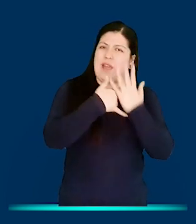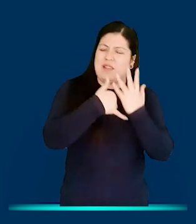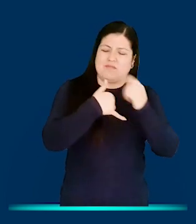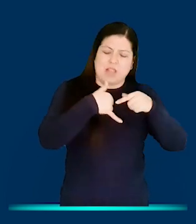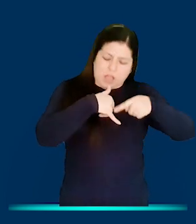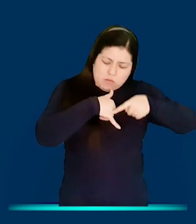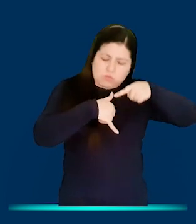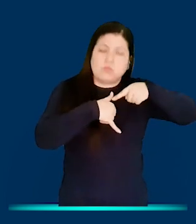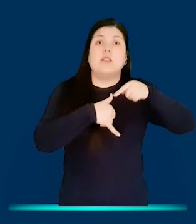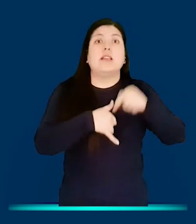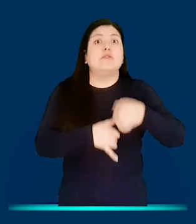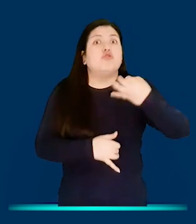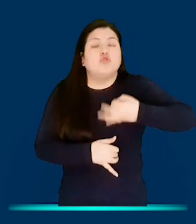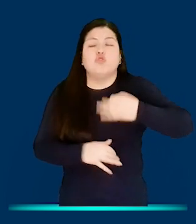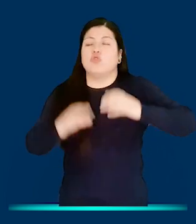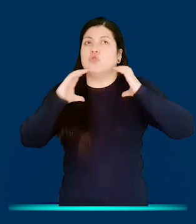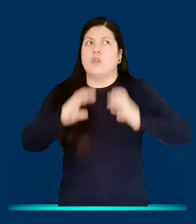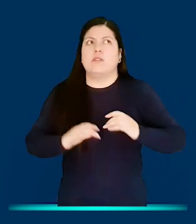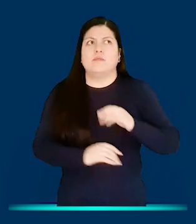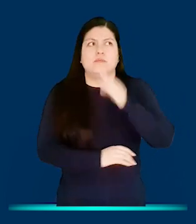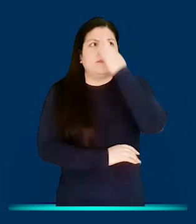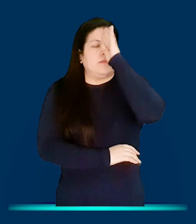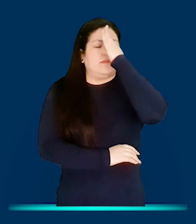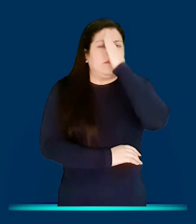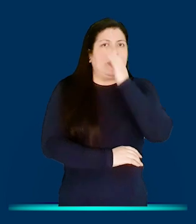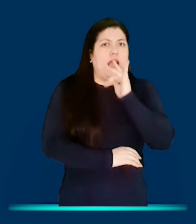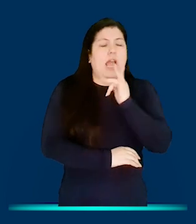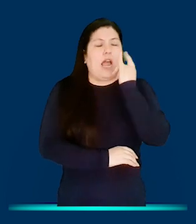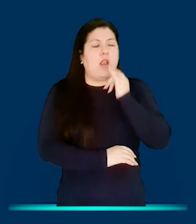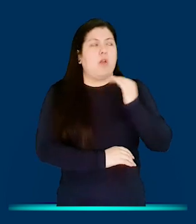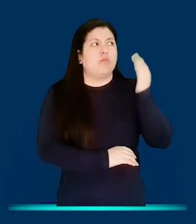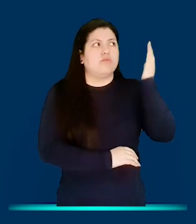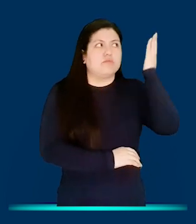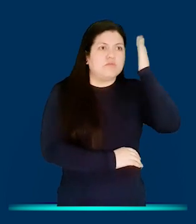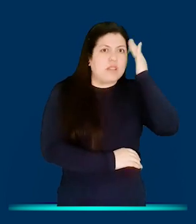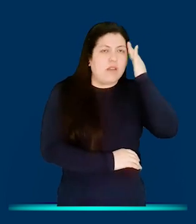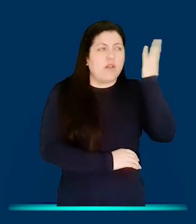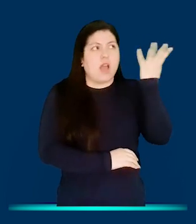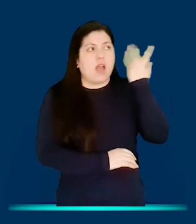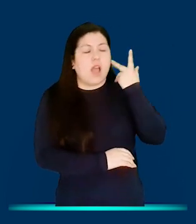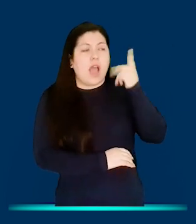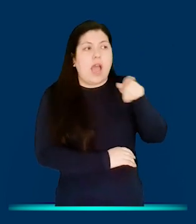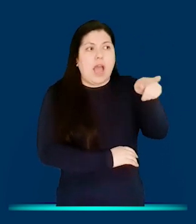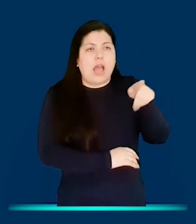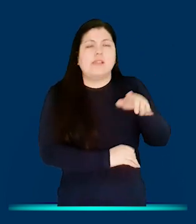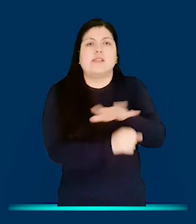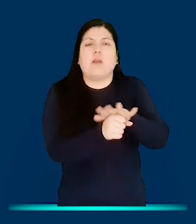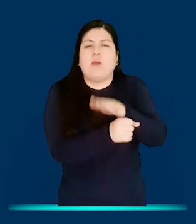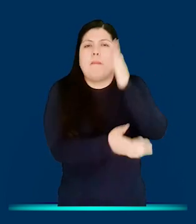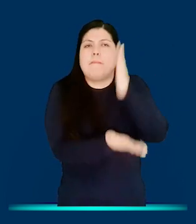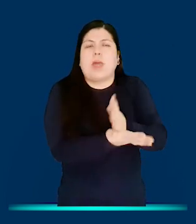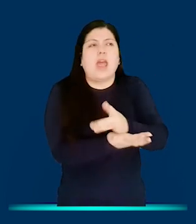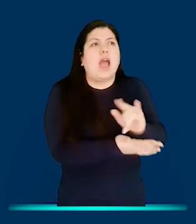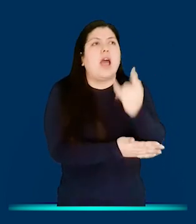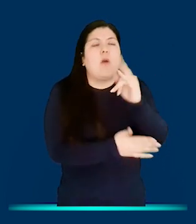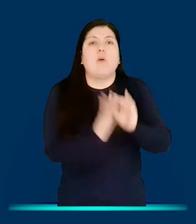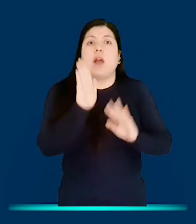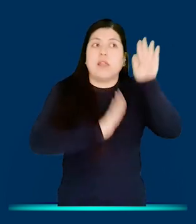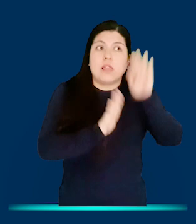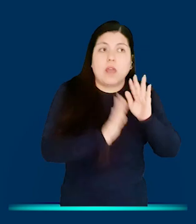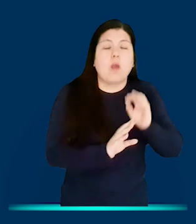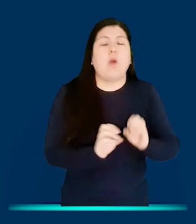Catatumbo, del noreste amazónico y del Pacífico colombiano. Siempre que un ciudadano, digamos, tenga la sospecha o